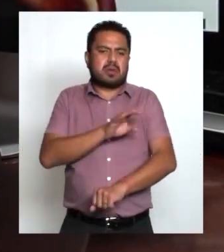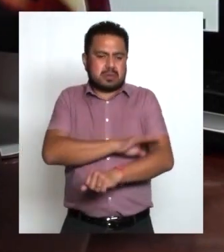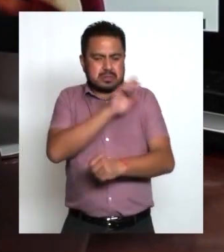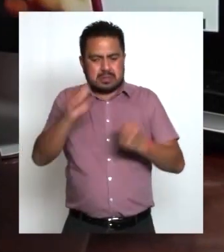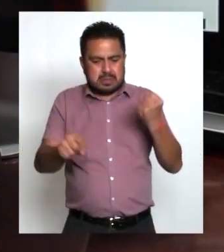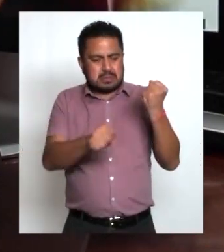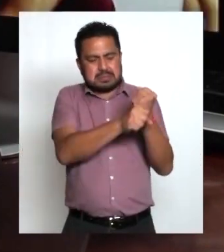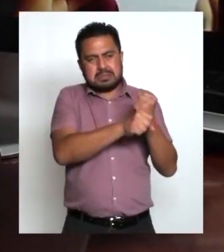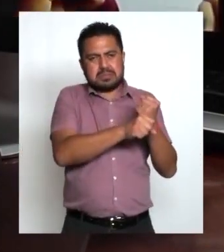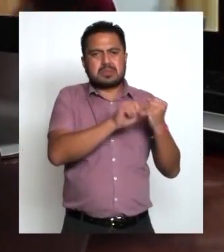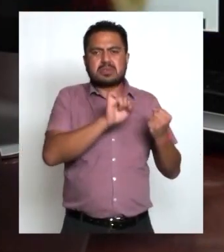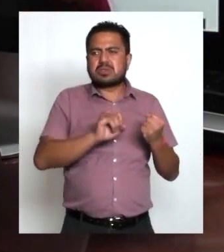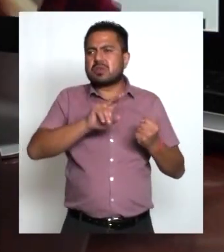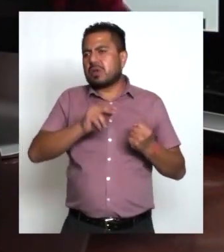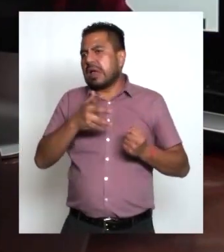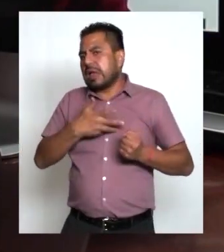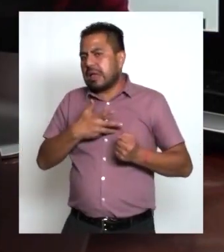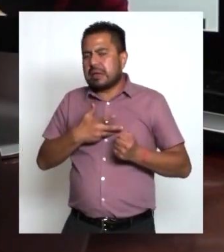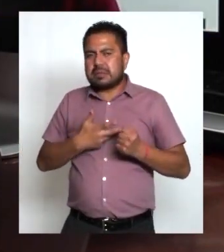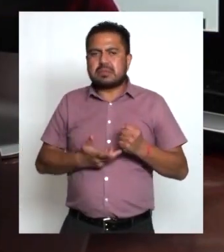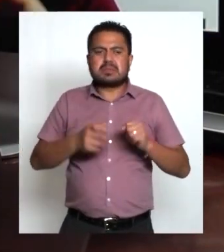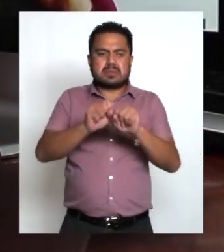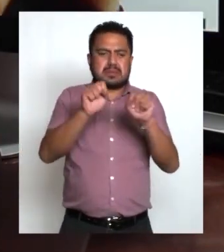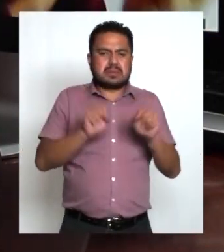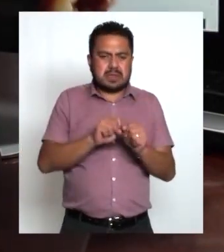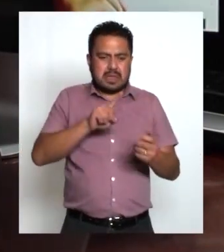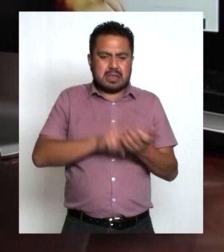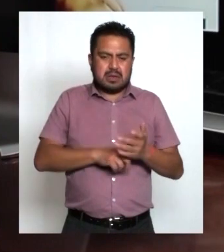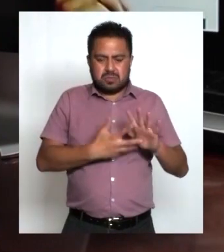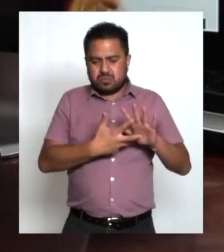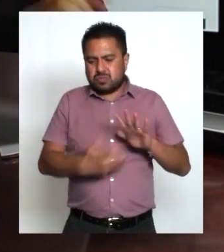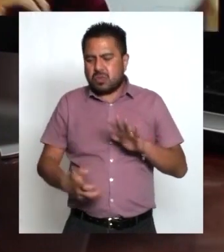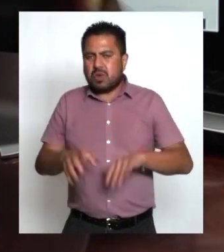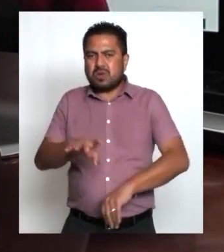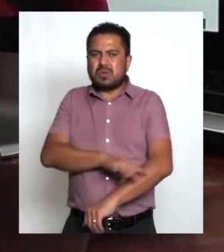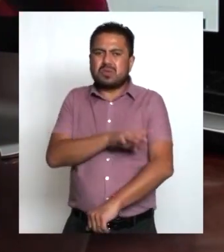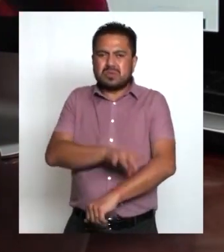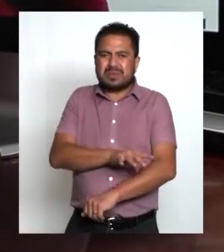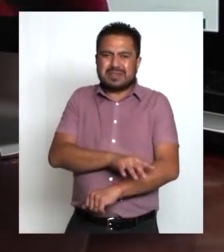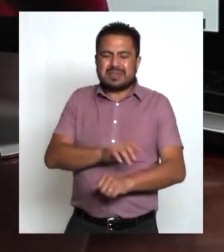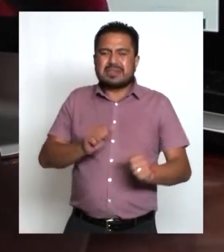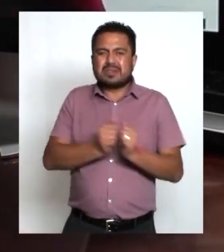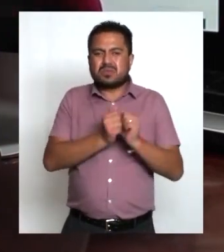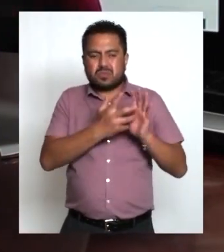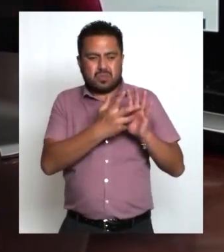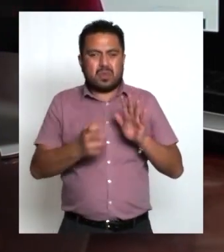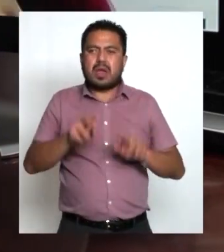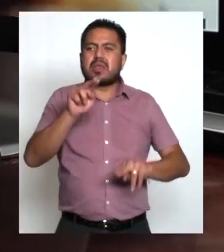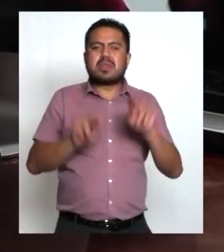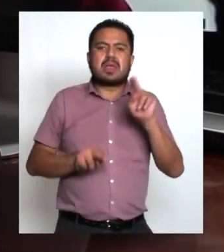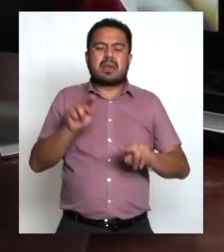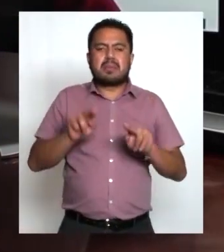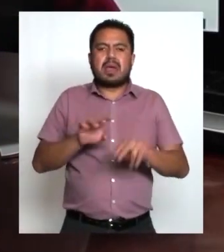carga, un sistema está cargado o no está cargado, un sistema está magnetizado o no está magnetizado, dependiendo de la tecnología que se